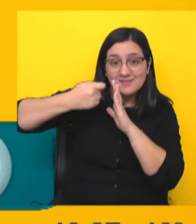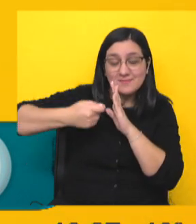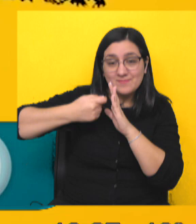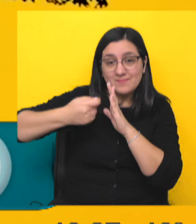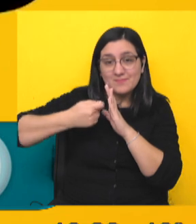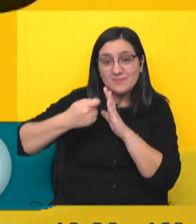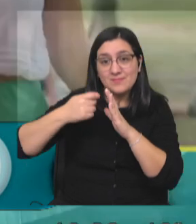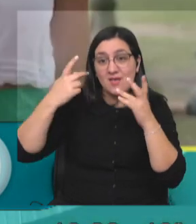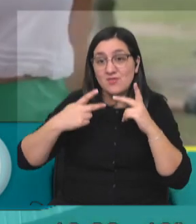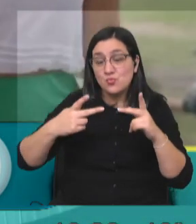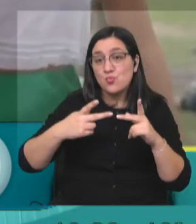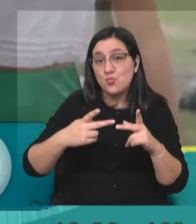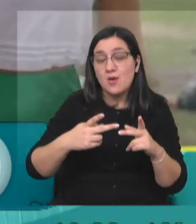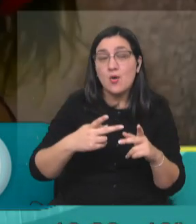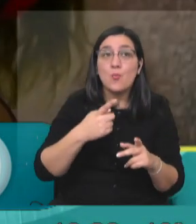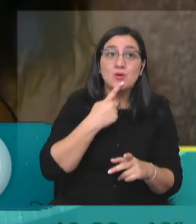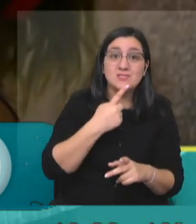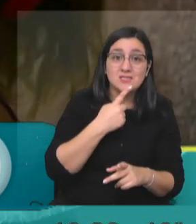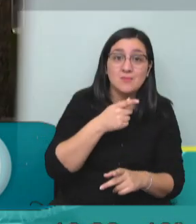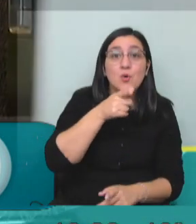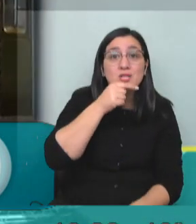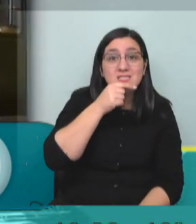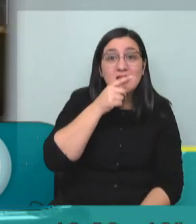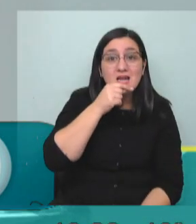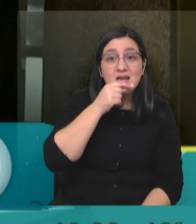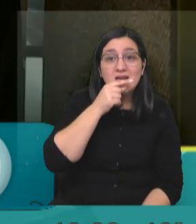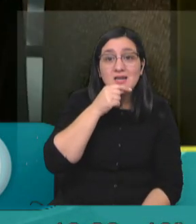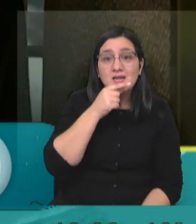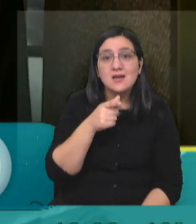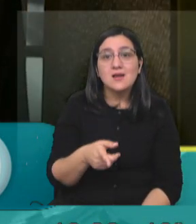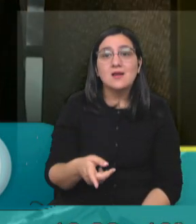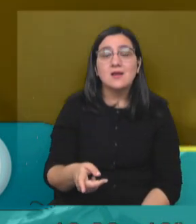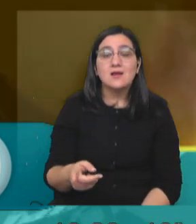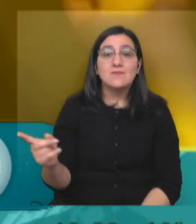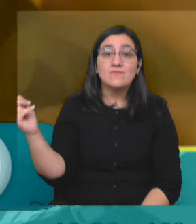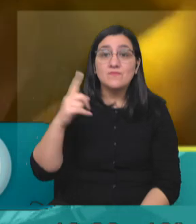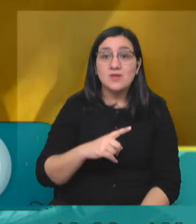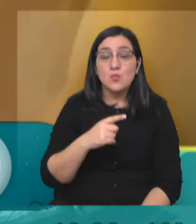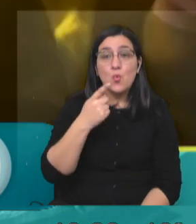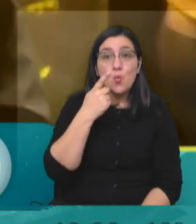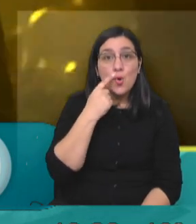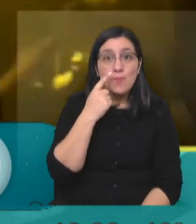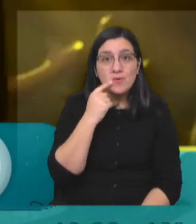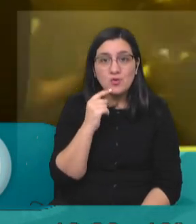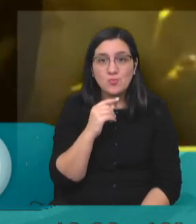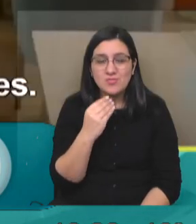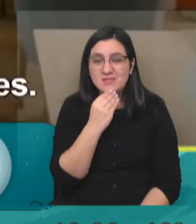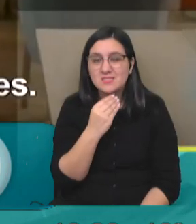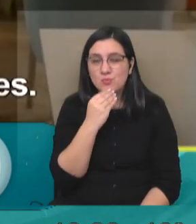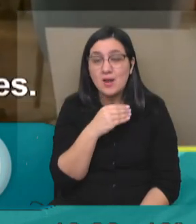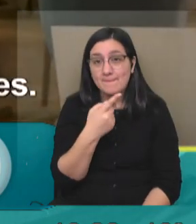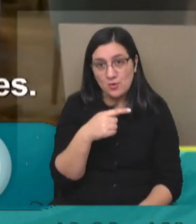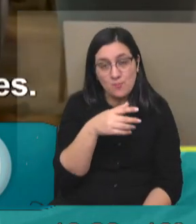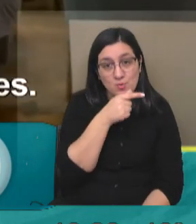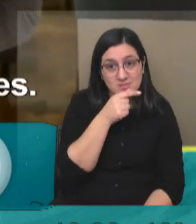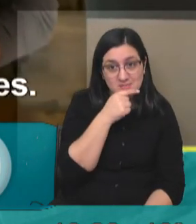del cine de aventuras o el cine policial, digamos. Acá hay un infiltrado de la policía que a la vez es profesor en